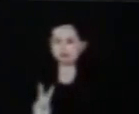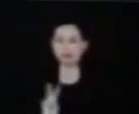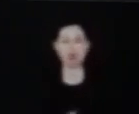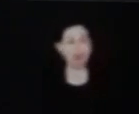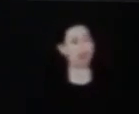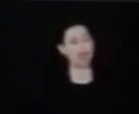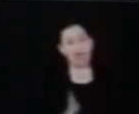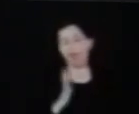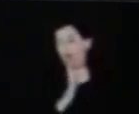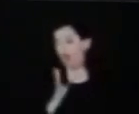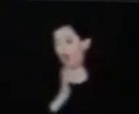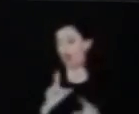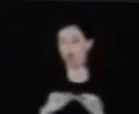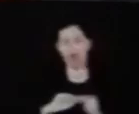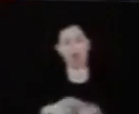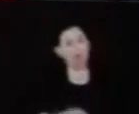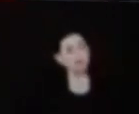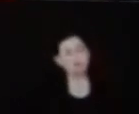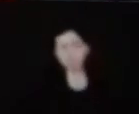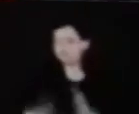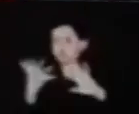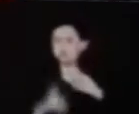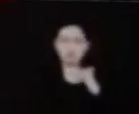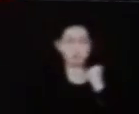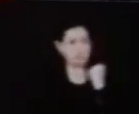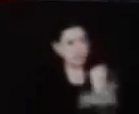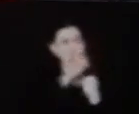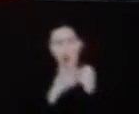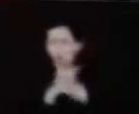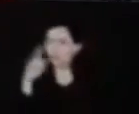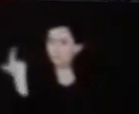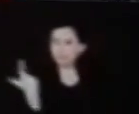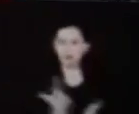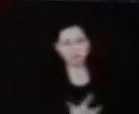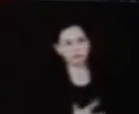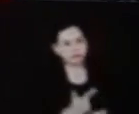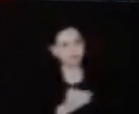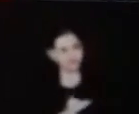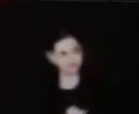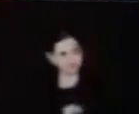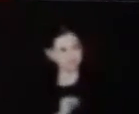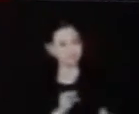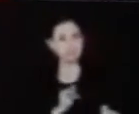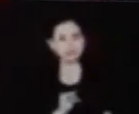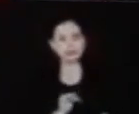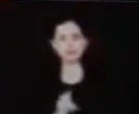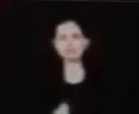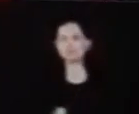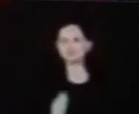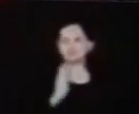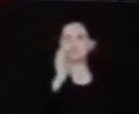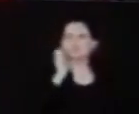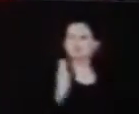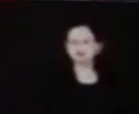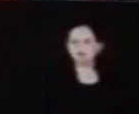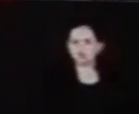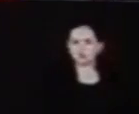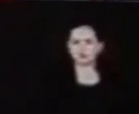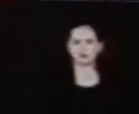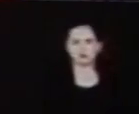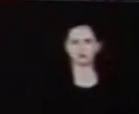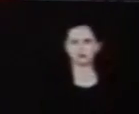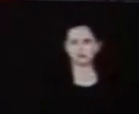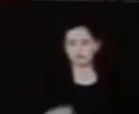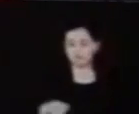de la inseguridad y de la violencia que padecemos. Esto significa replantear el papel de